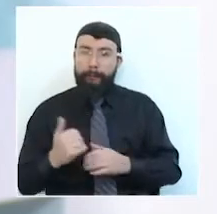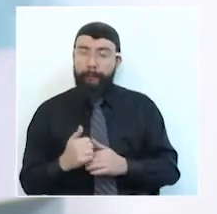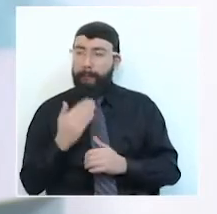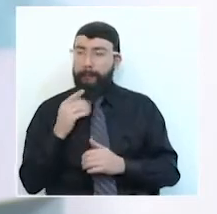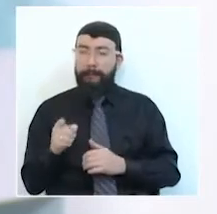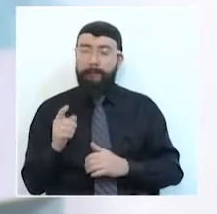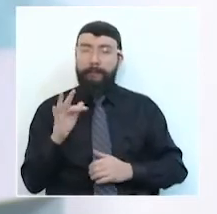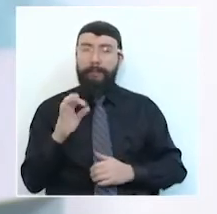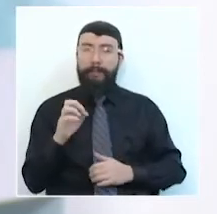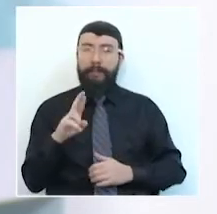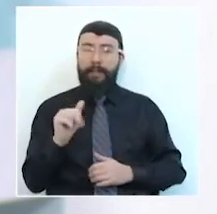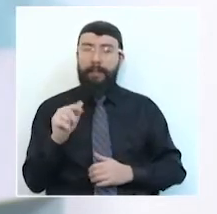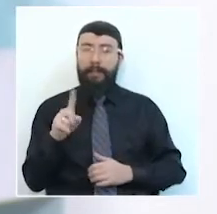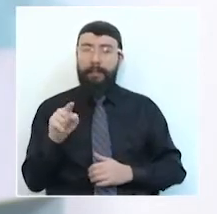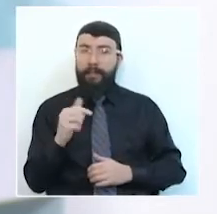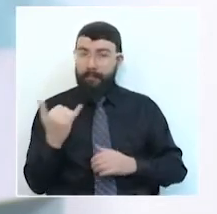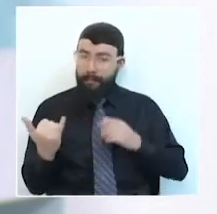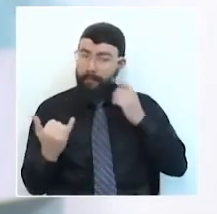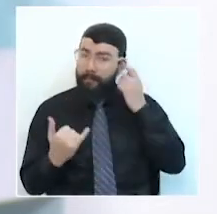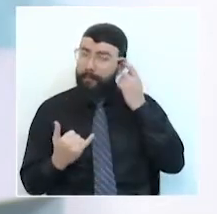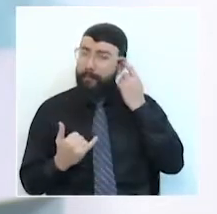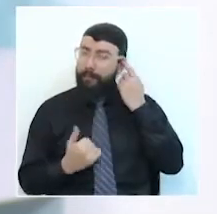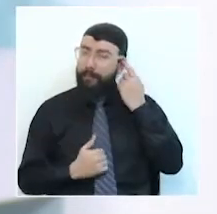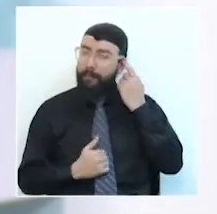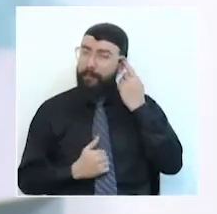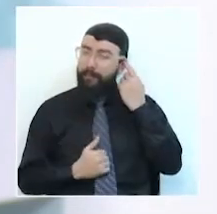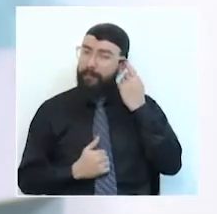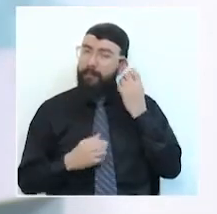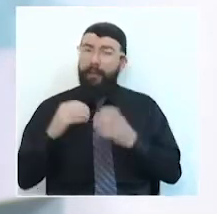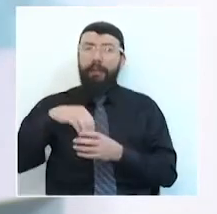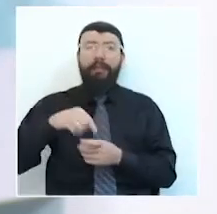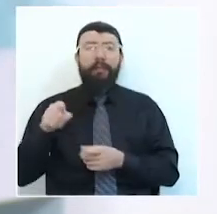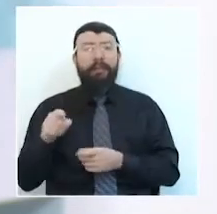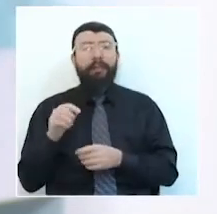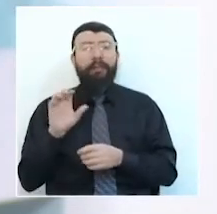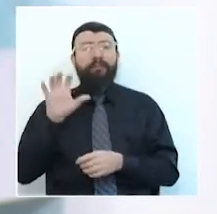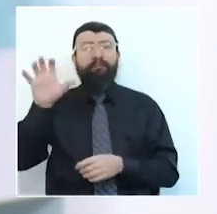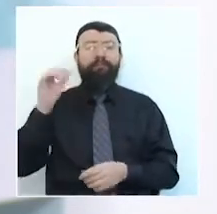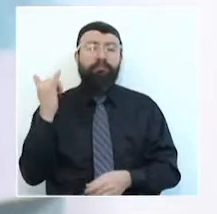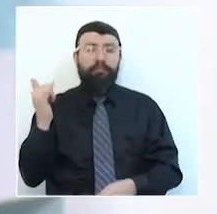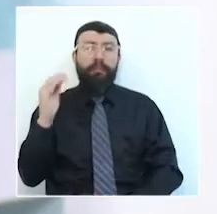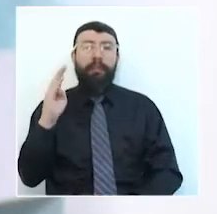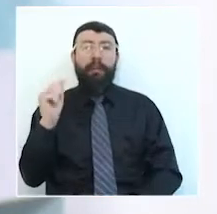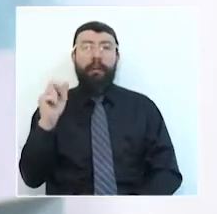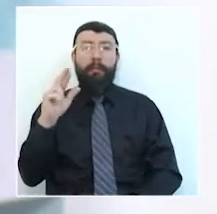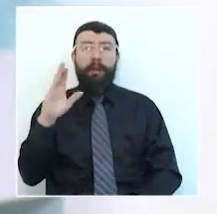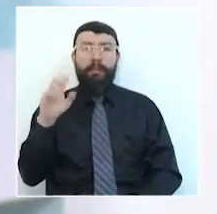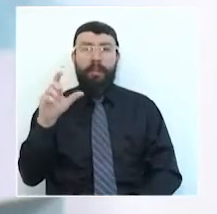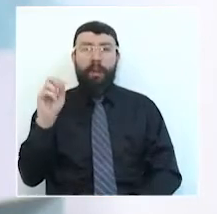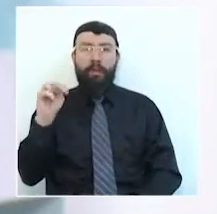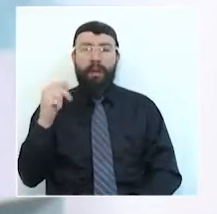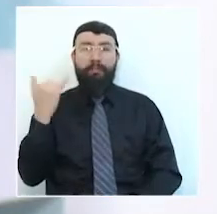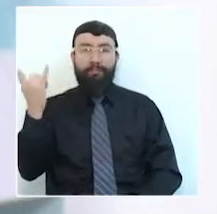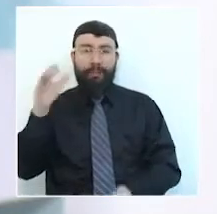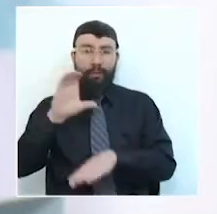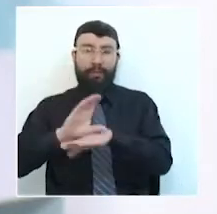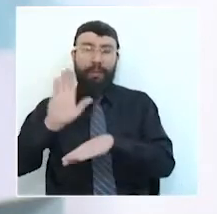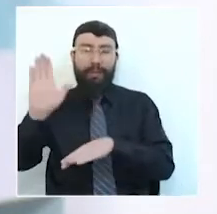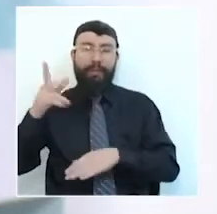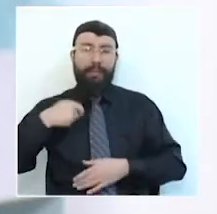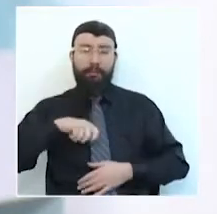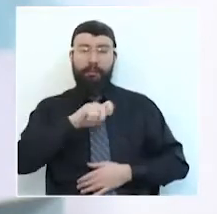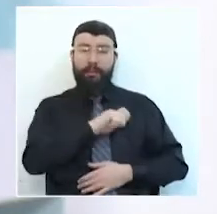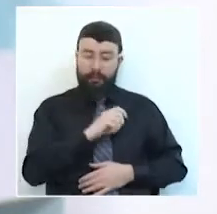estuve coincidimos en un en un congreso en barcelona y ella ya integró todo esto y al final las personas